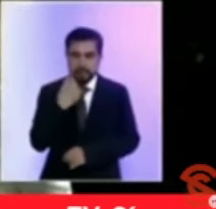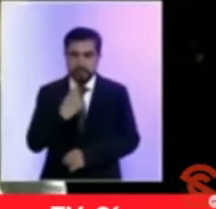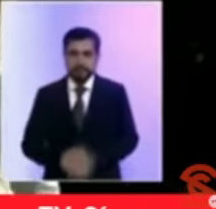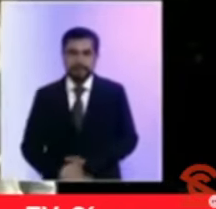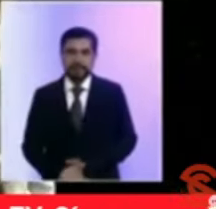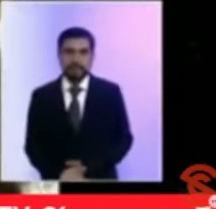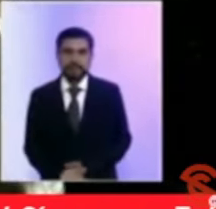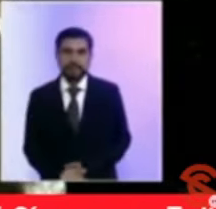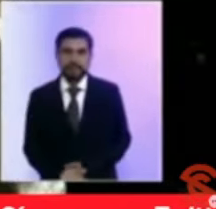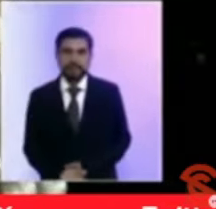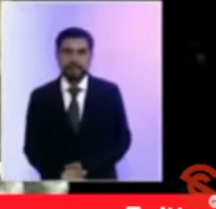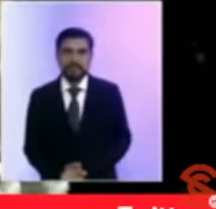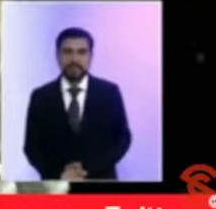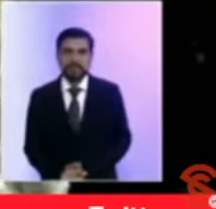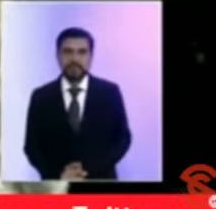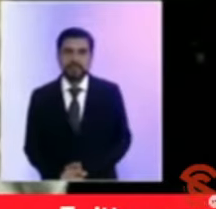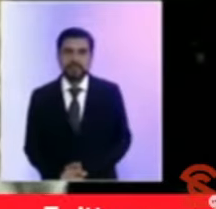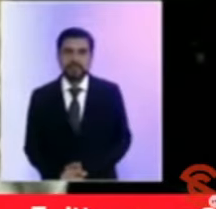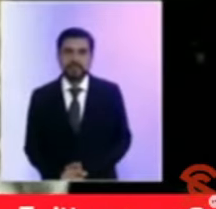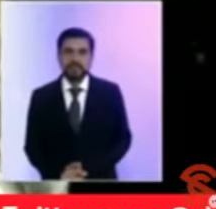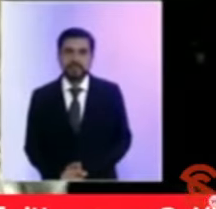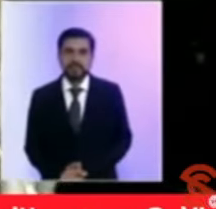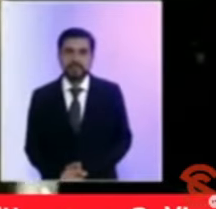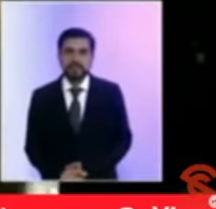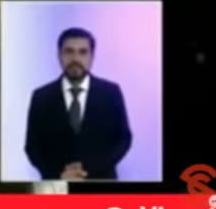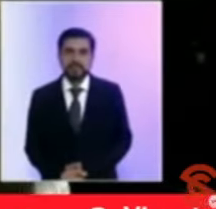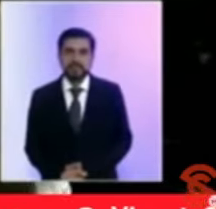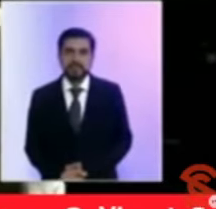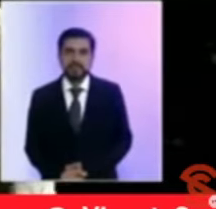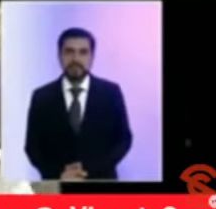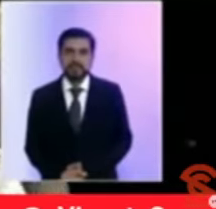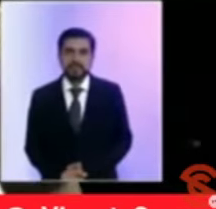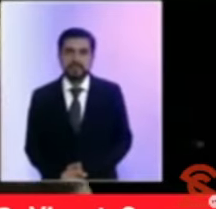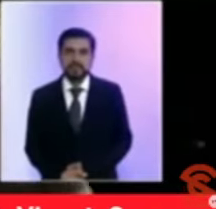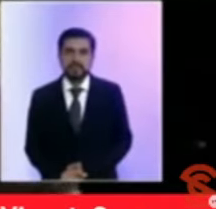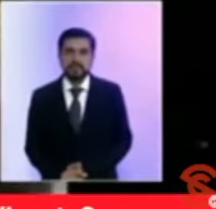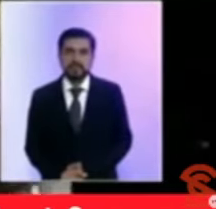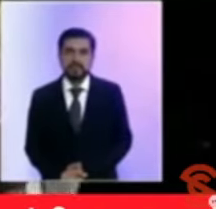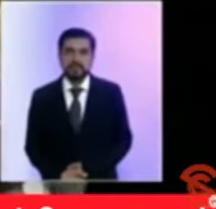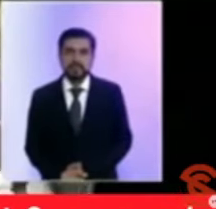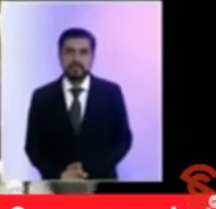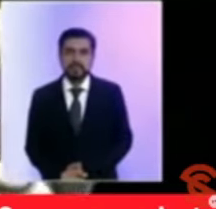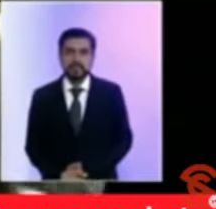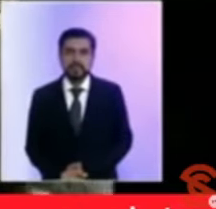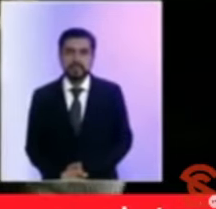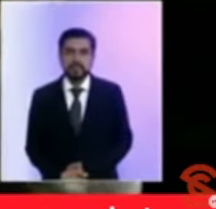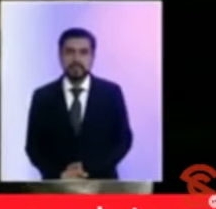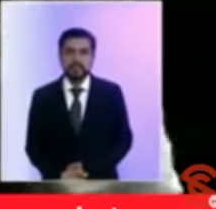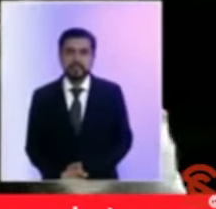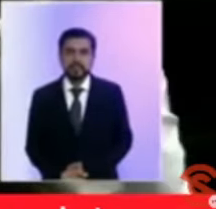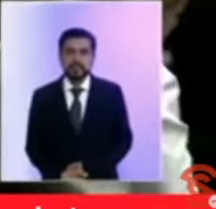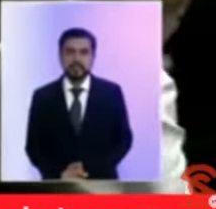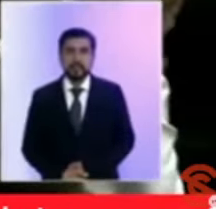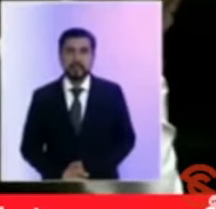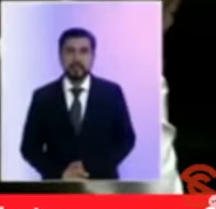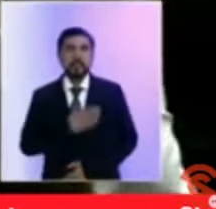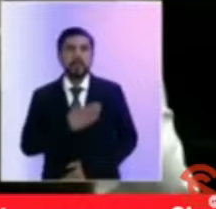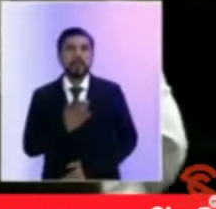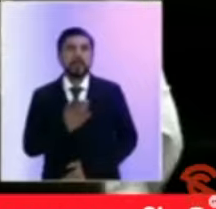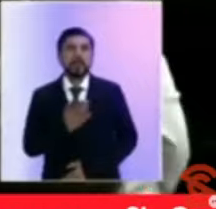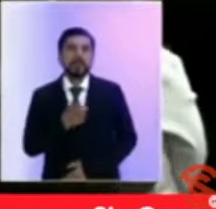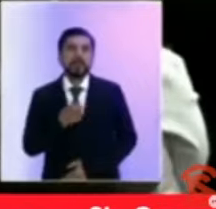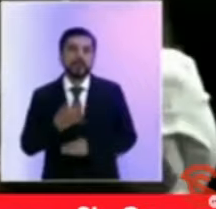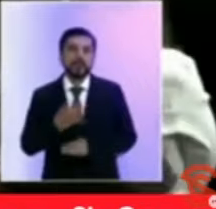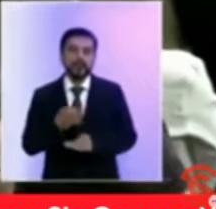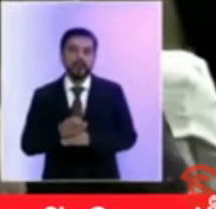muy sensible con un discurso muy muy largo de la magistrada Mónica Mónica Soto y si me lo permite aún más